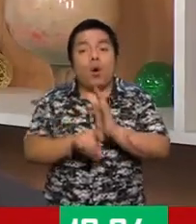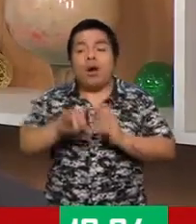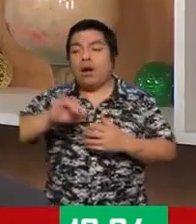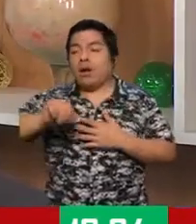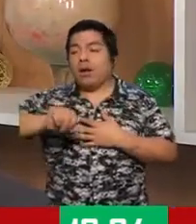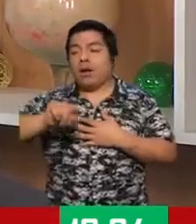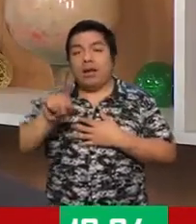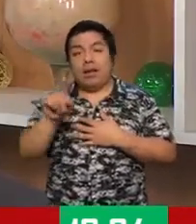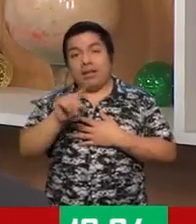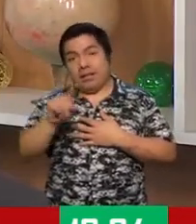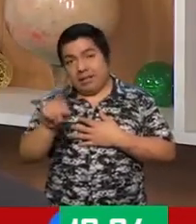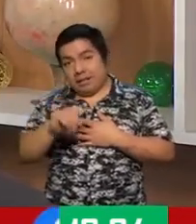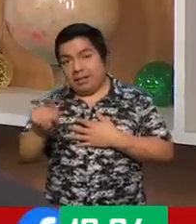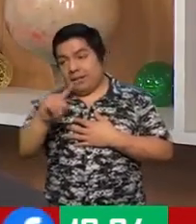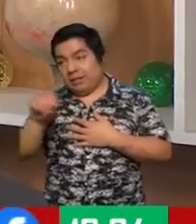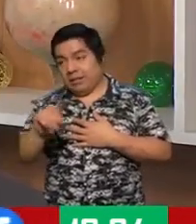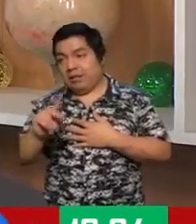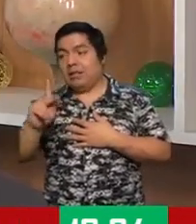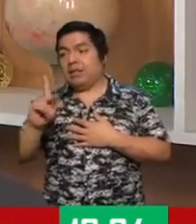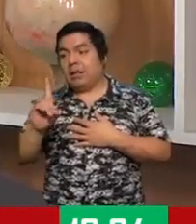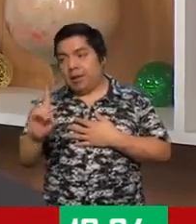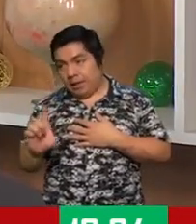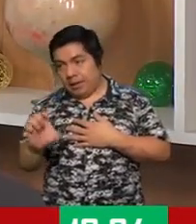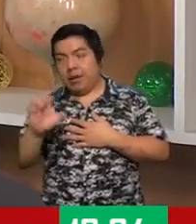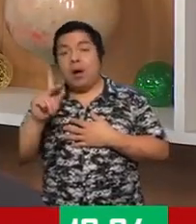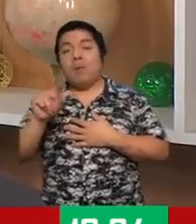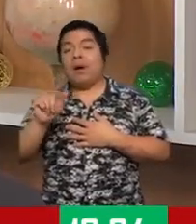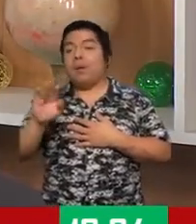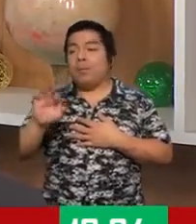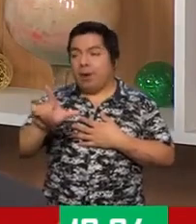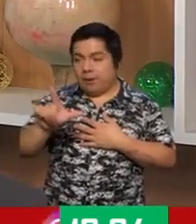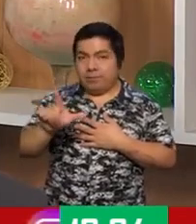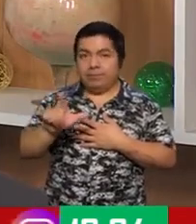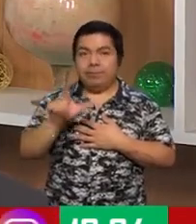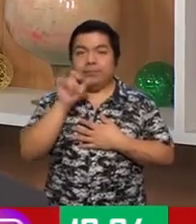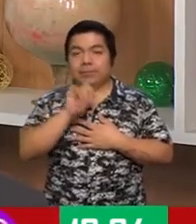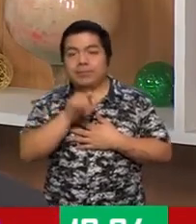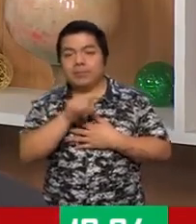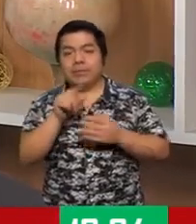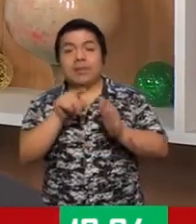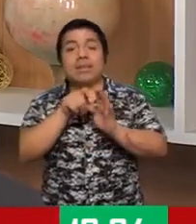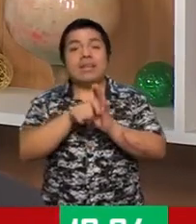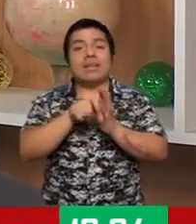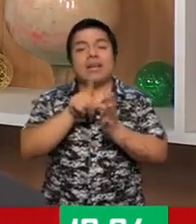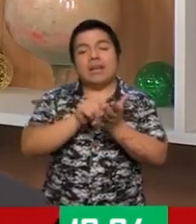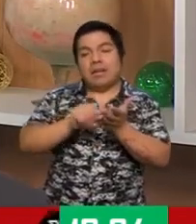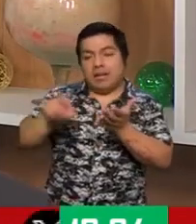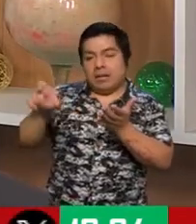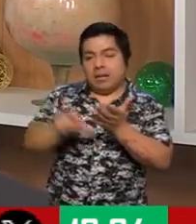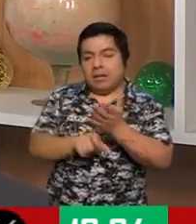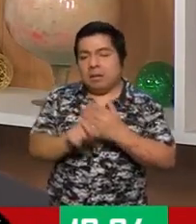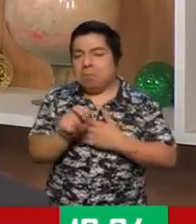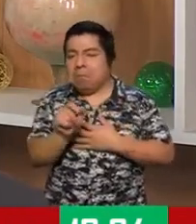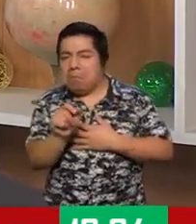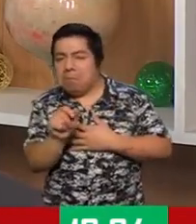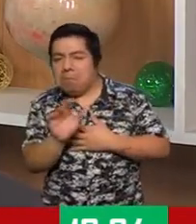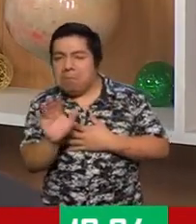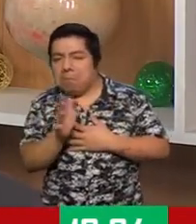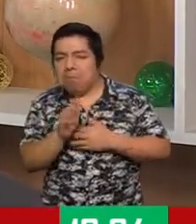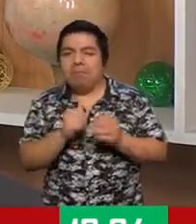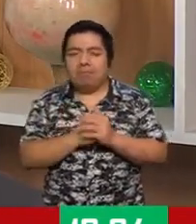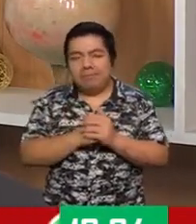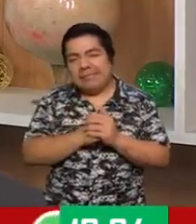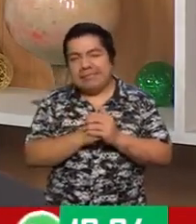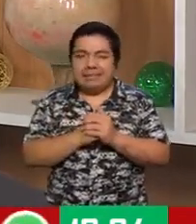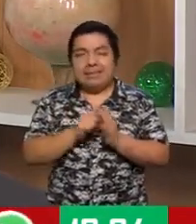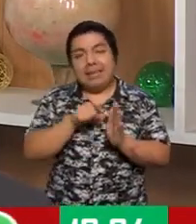Papel, JAZZ de Papel. Y también estoy en Twitter X, pero casi no lo uso. Entonces, sobre todo